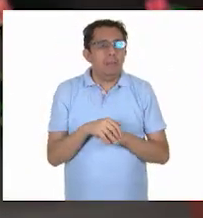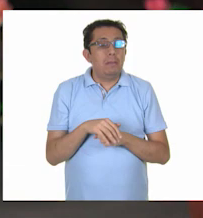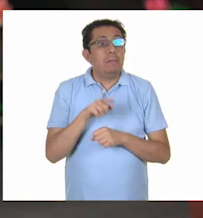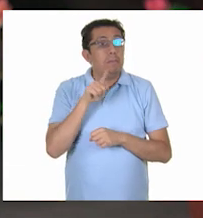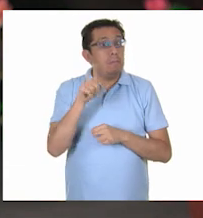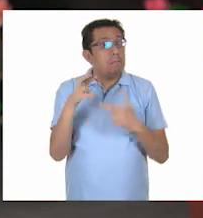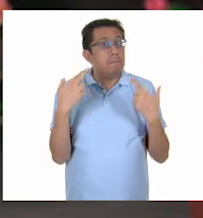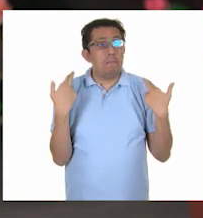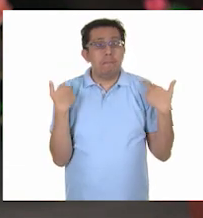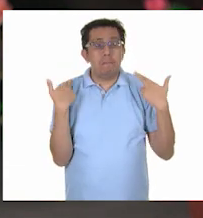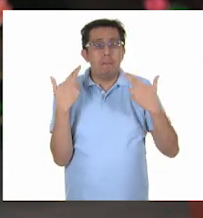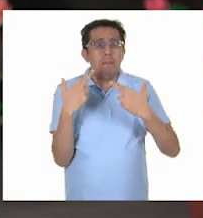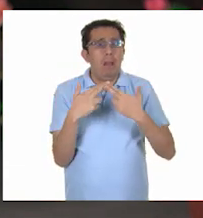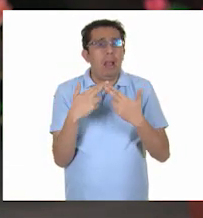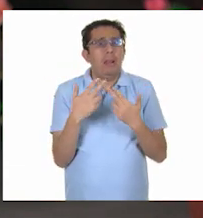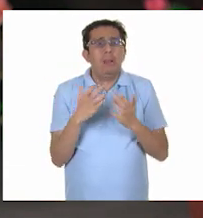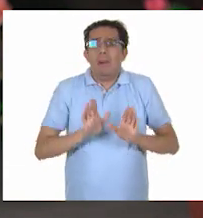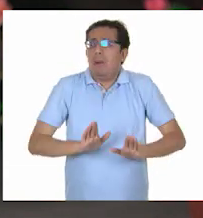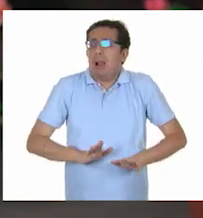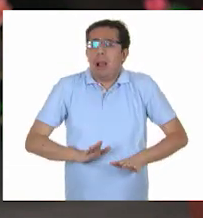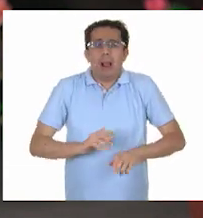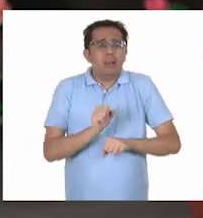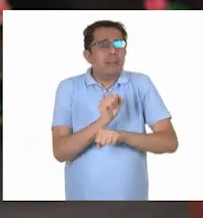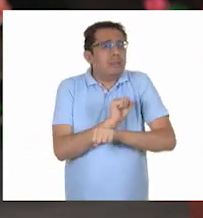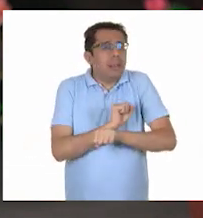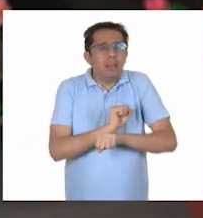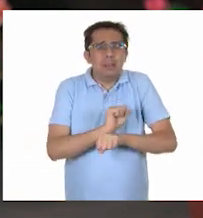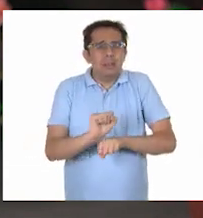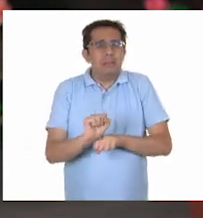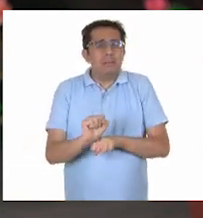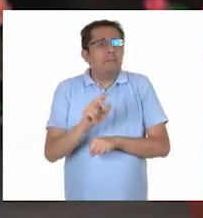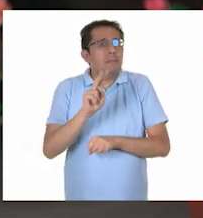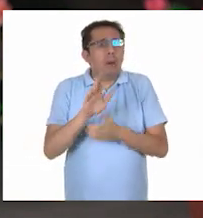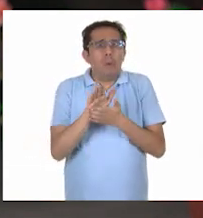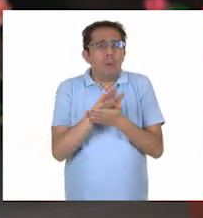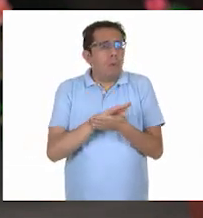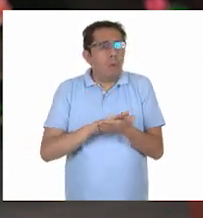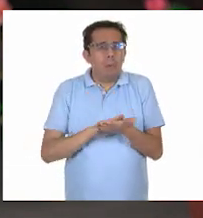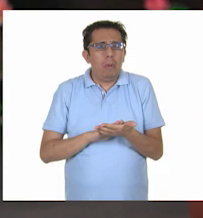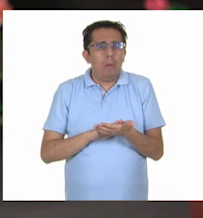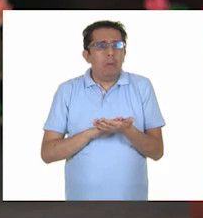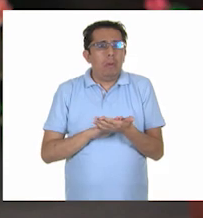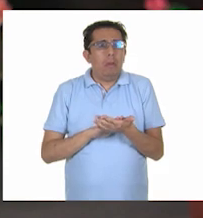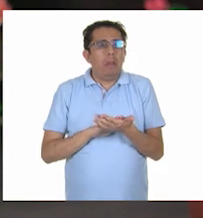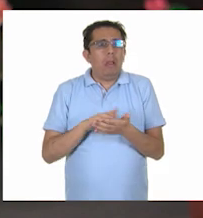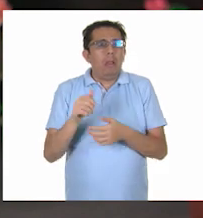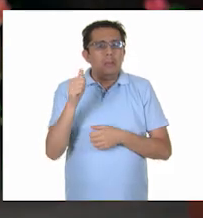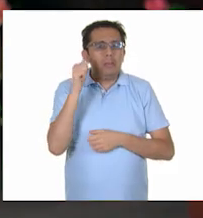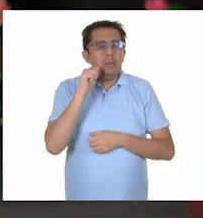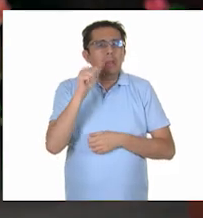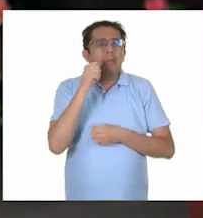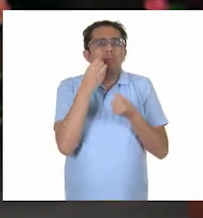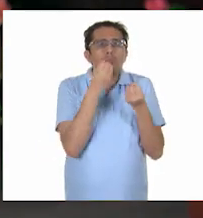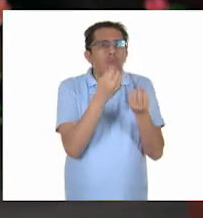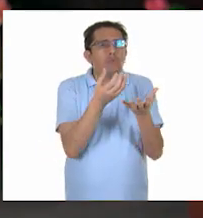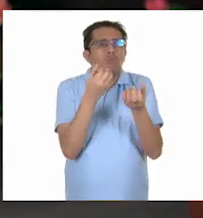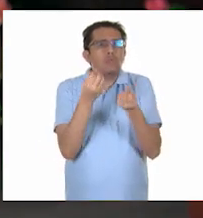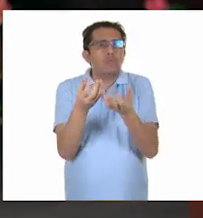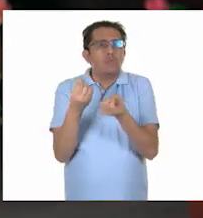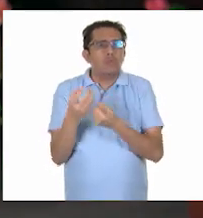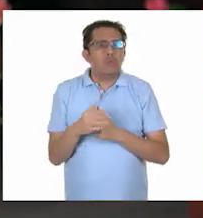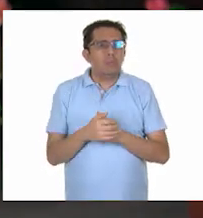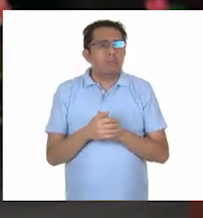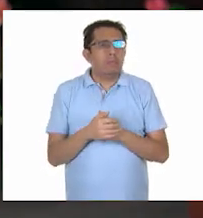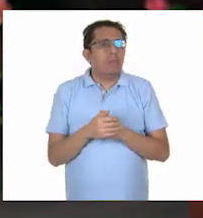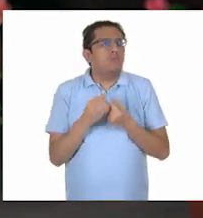Era un hombre muy sencillo, muy sencillo y muy dador. Dador en el